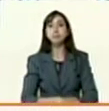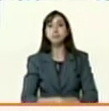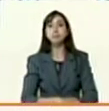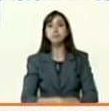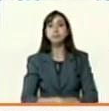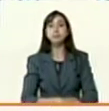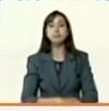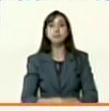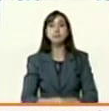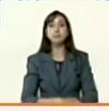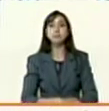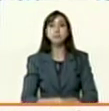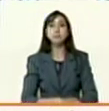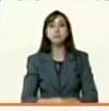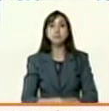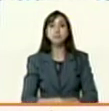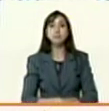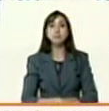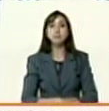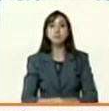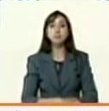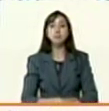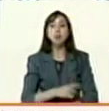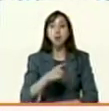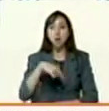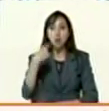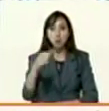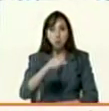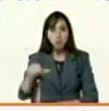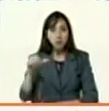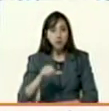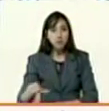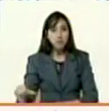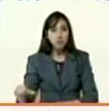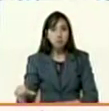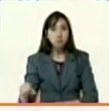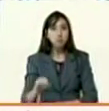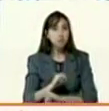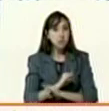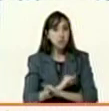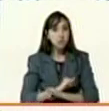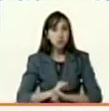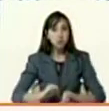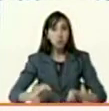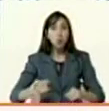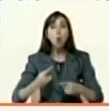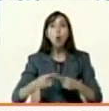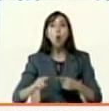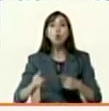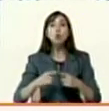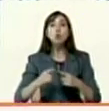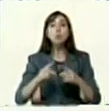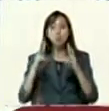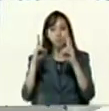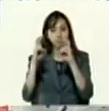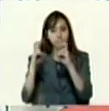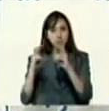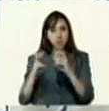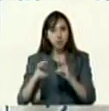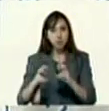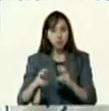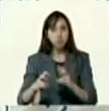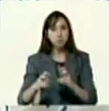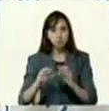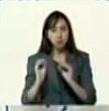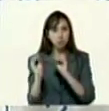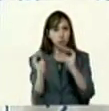próximas semanas se concluirá con otro tipo de investigación y se la haremos saber